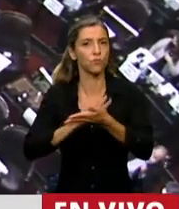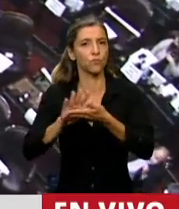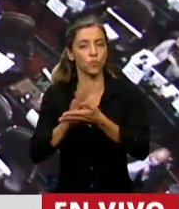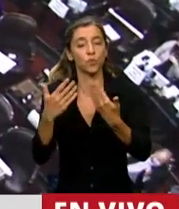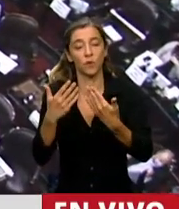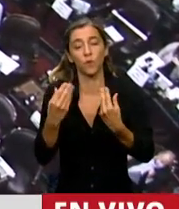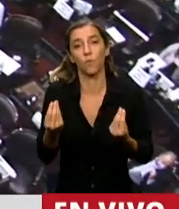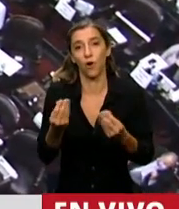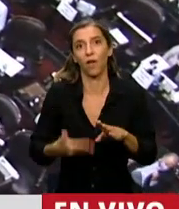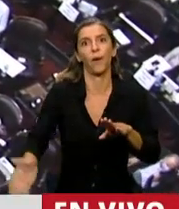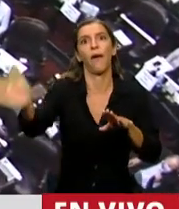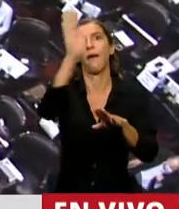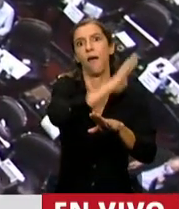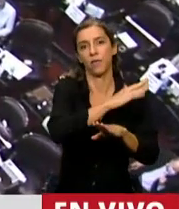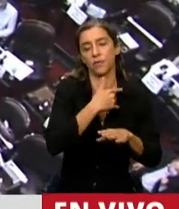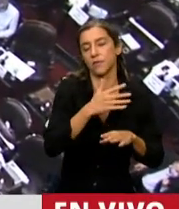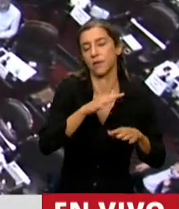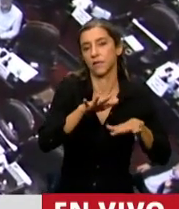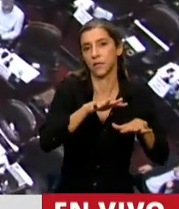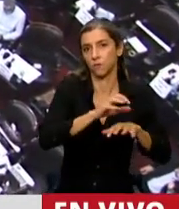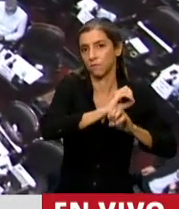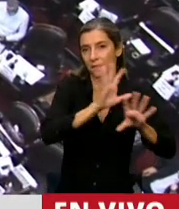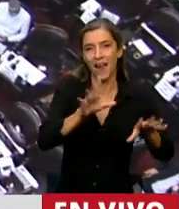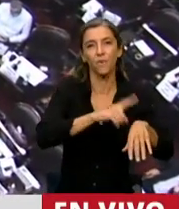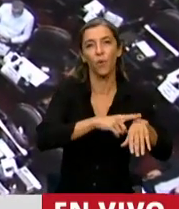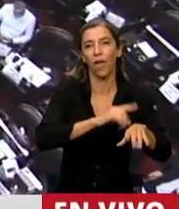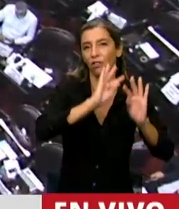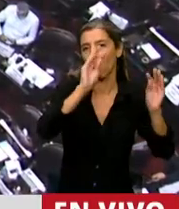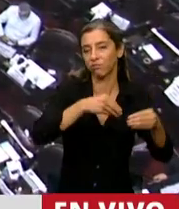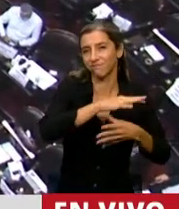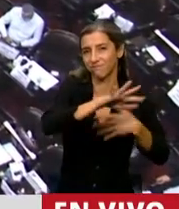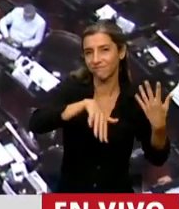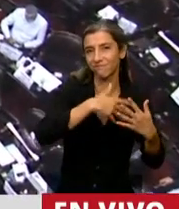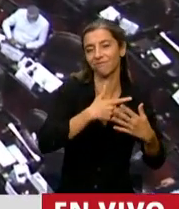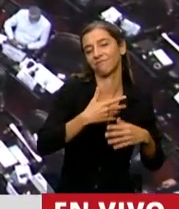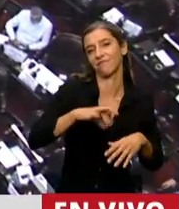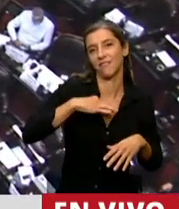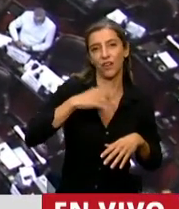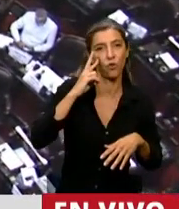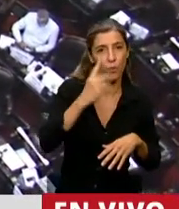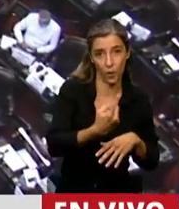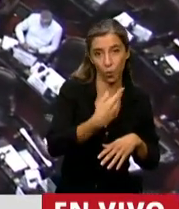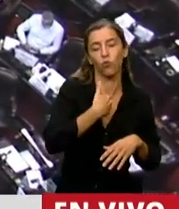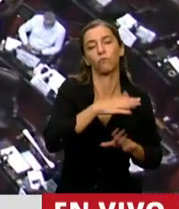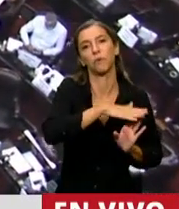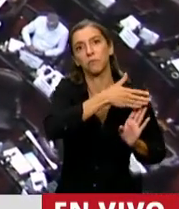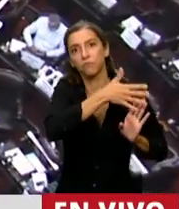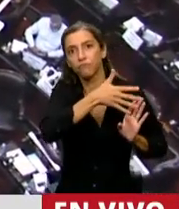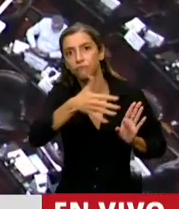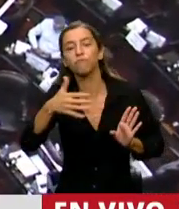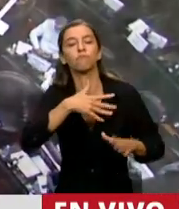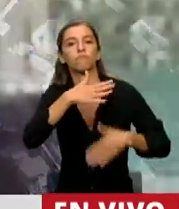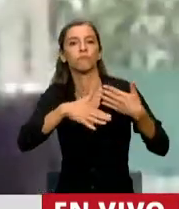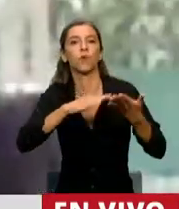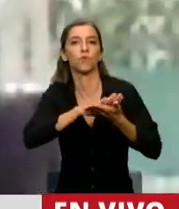anterior crisis de deuda que había terminado en el default del 2001. Y además se había construido un hito histórico como fue el de